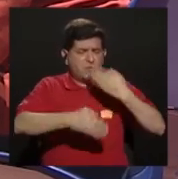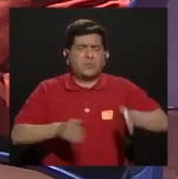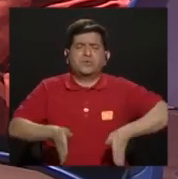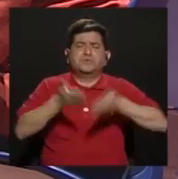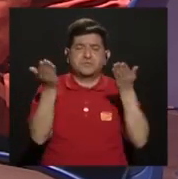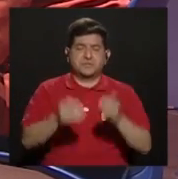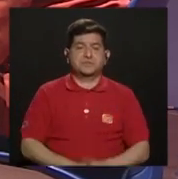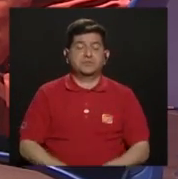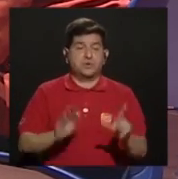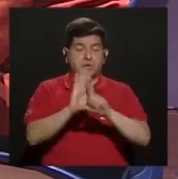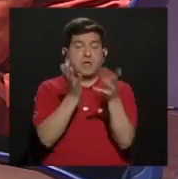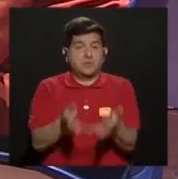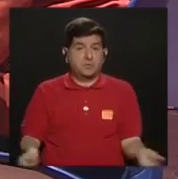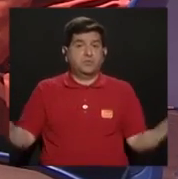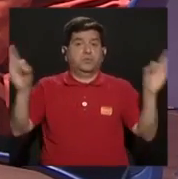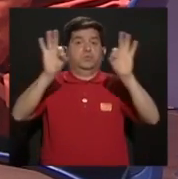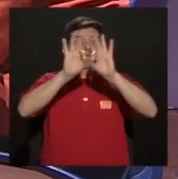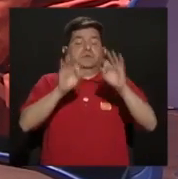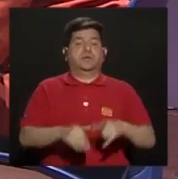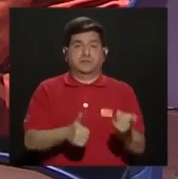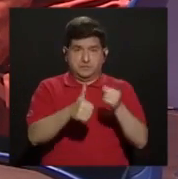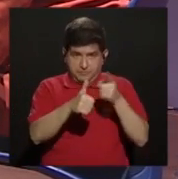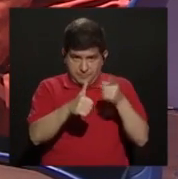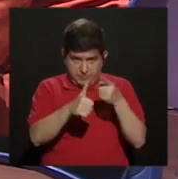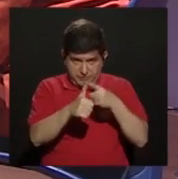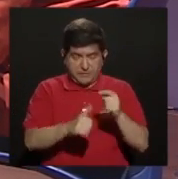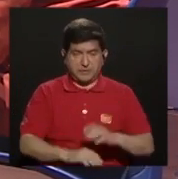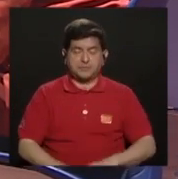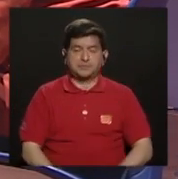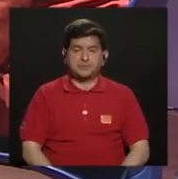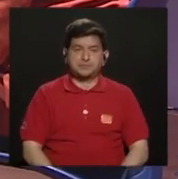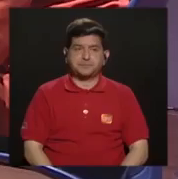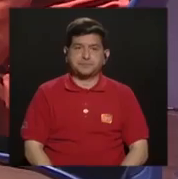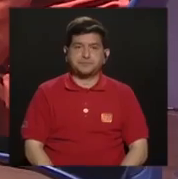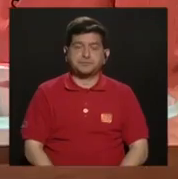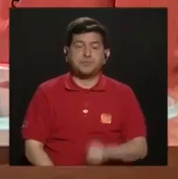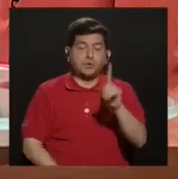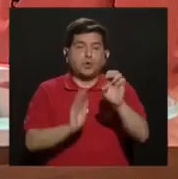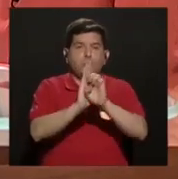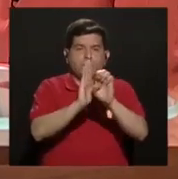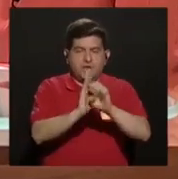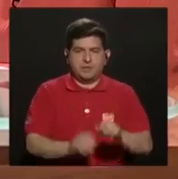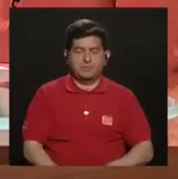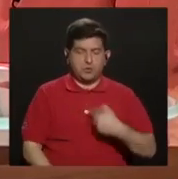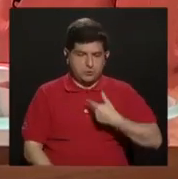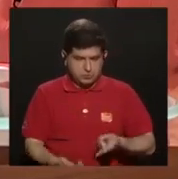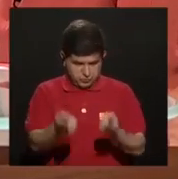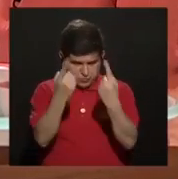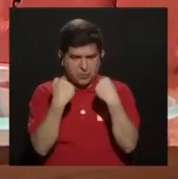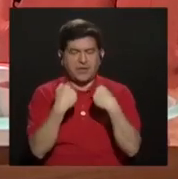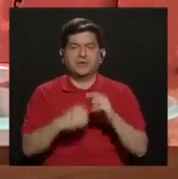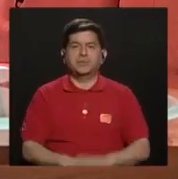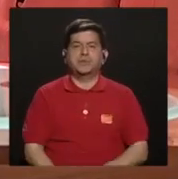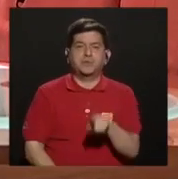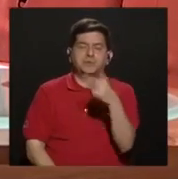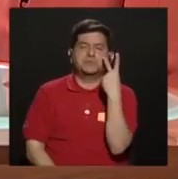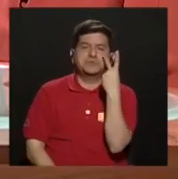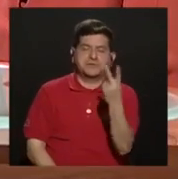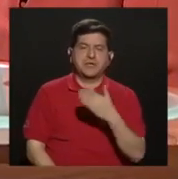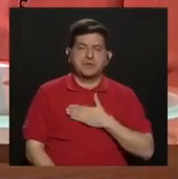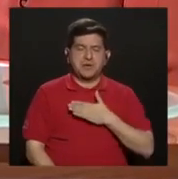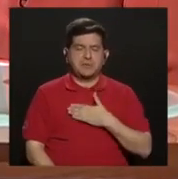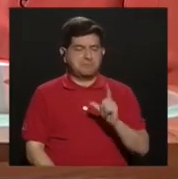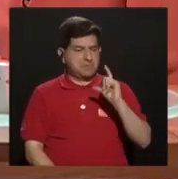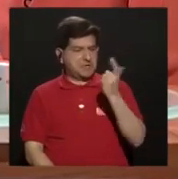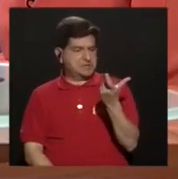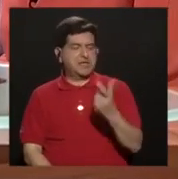digamos, es súper importante para nosotras, primero porque un ejemplo, yo vengo acá y usted ve mi